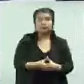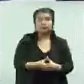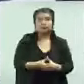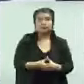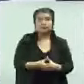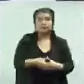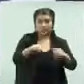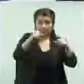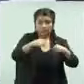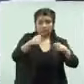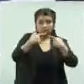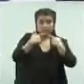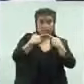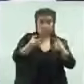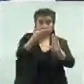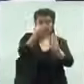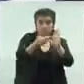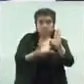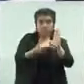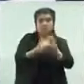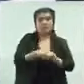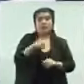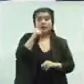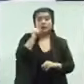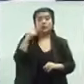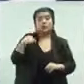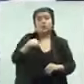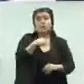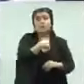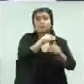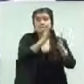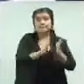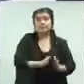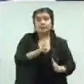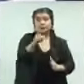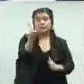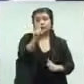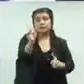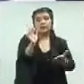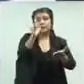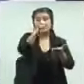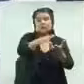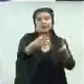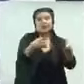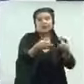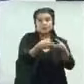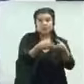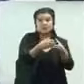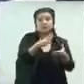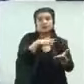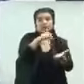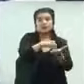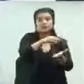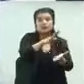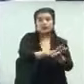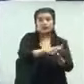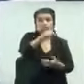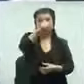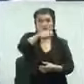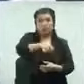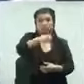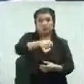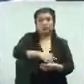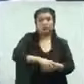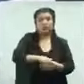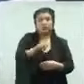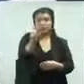Se lo digo aquí, señor ministro, porque me imagino que usted no va a llegar a la comisión que tenemos citada el día de hoy,